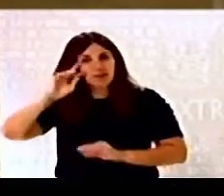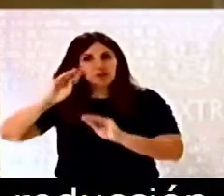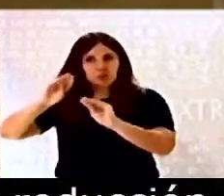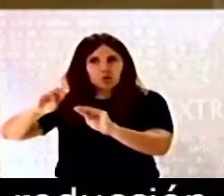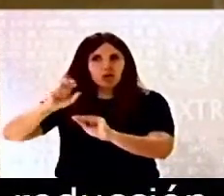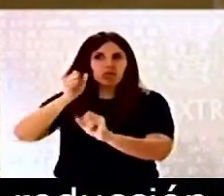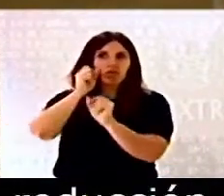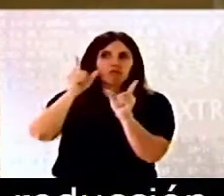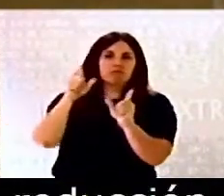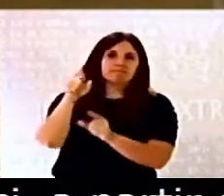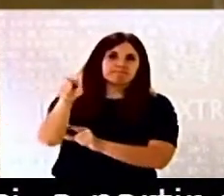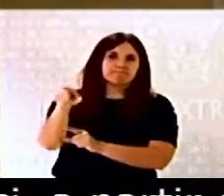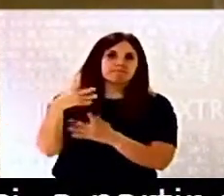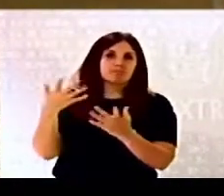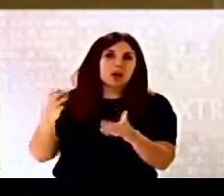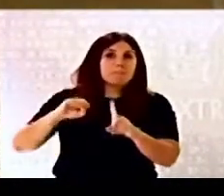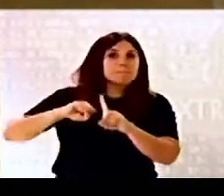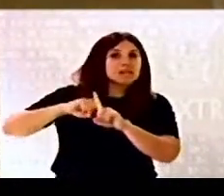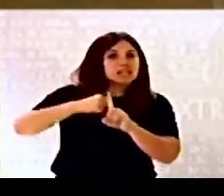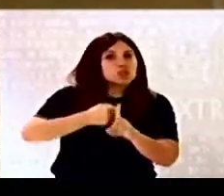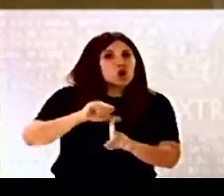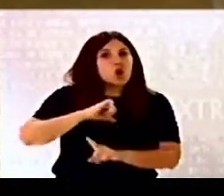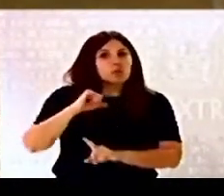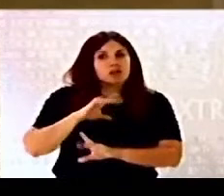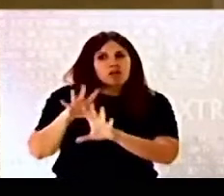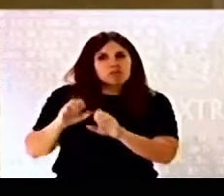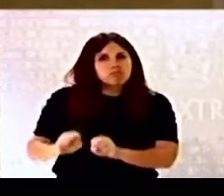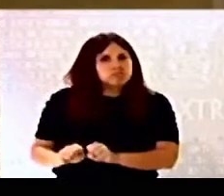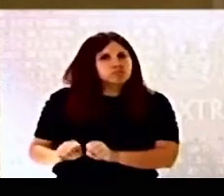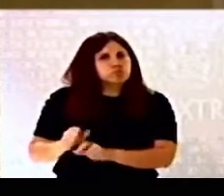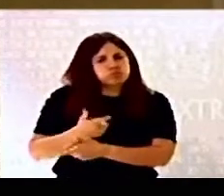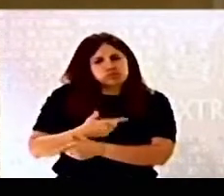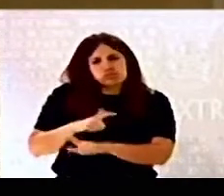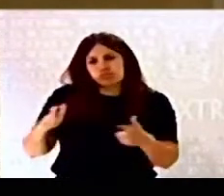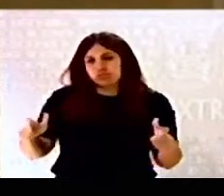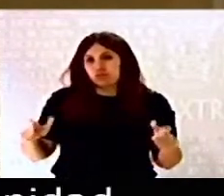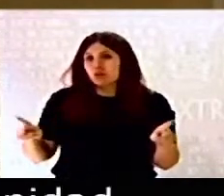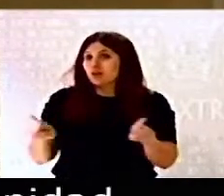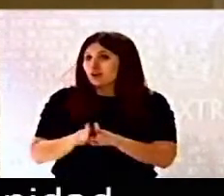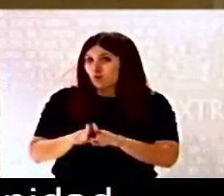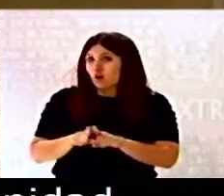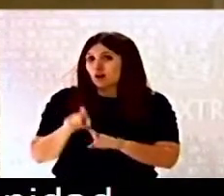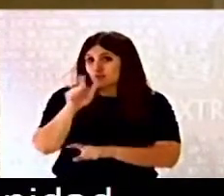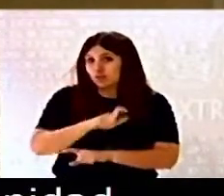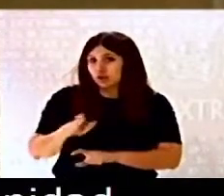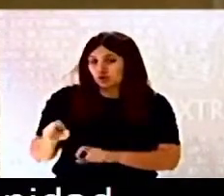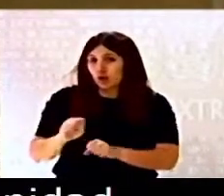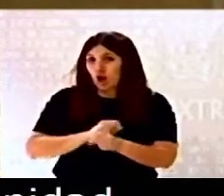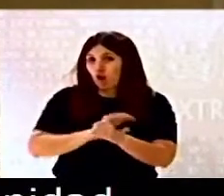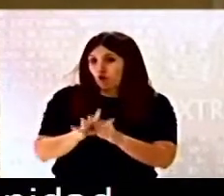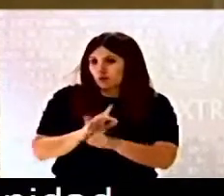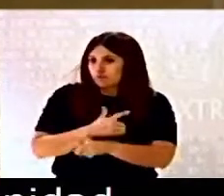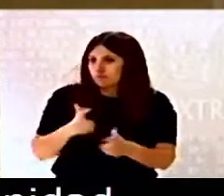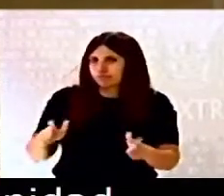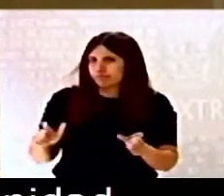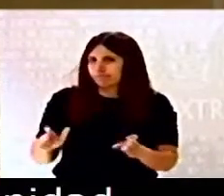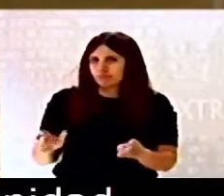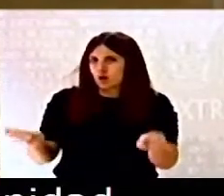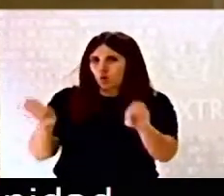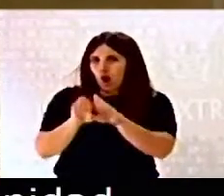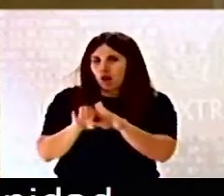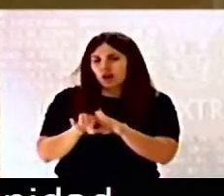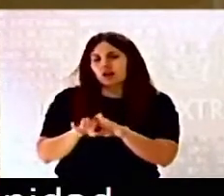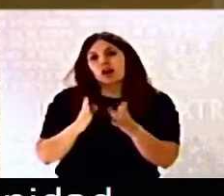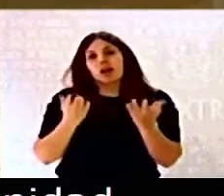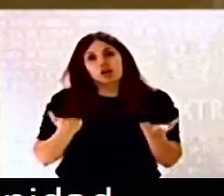ha crecido la presión hospitalaria de forma exponencial, como está creciendo la incidencia. Entonces, yo creo que